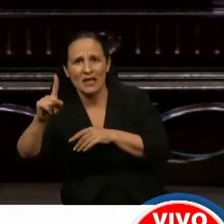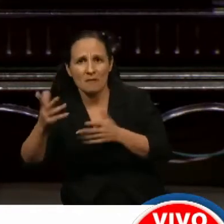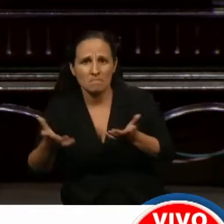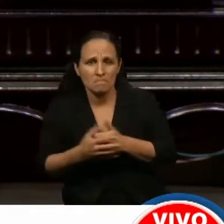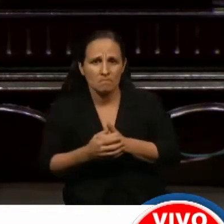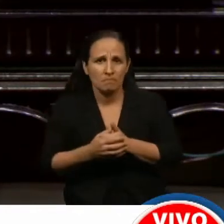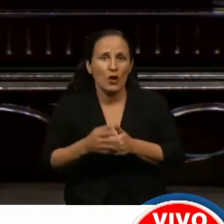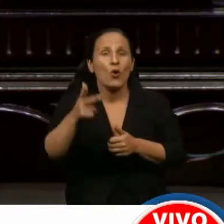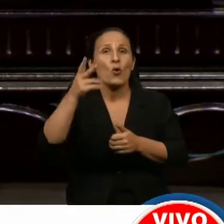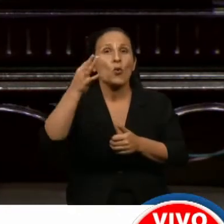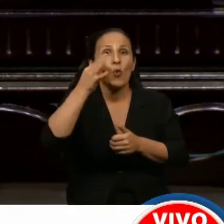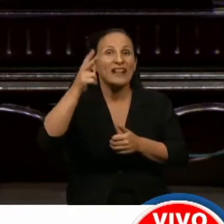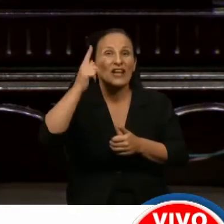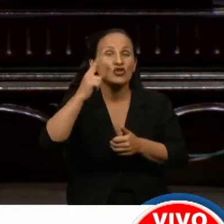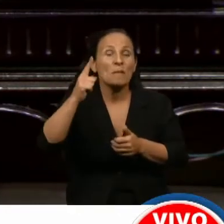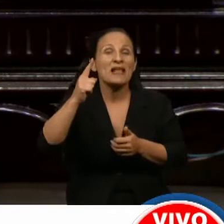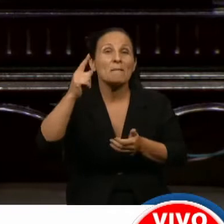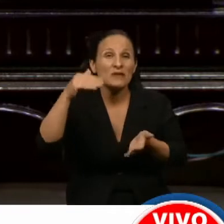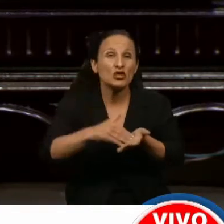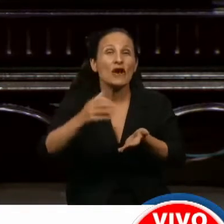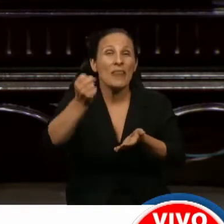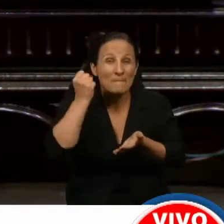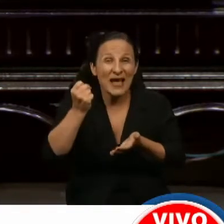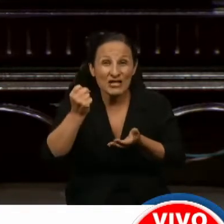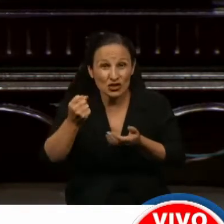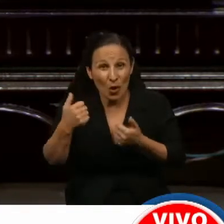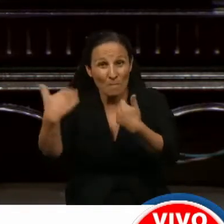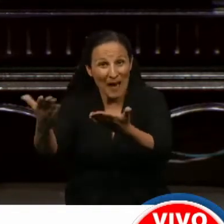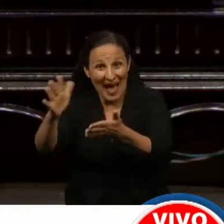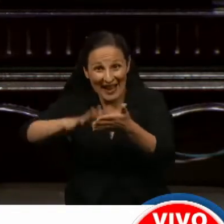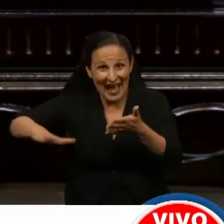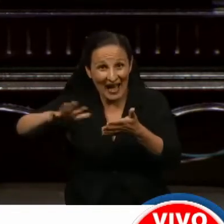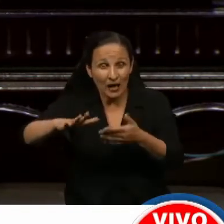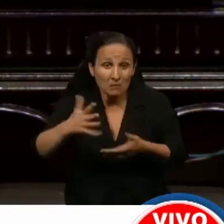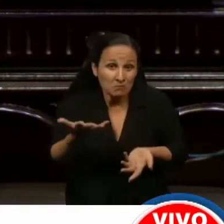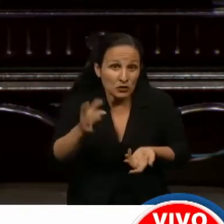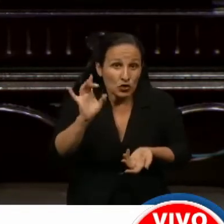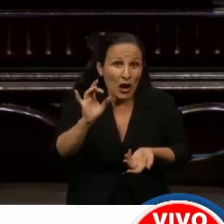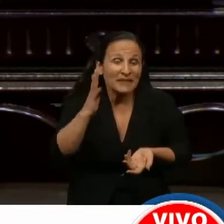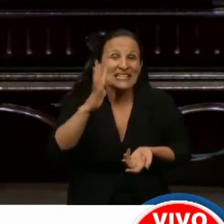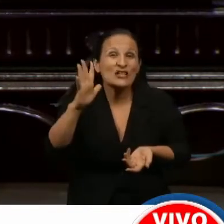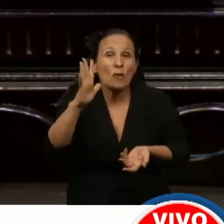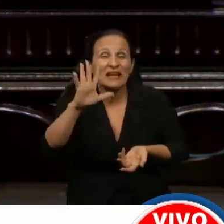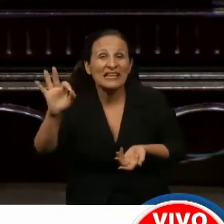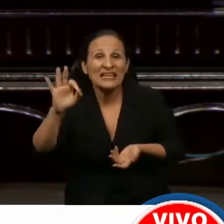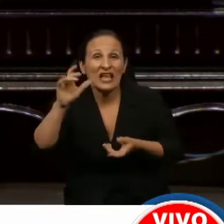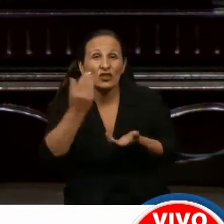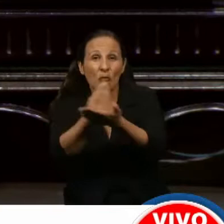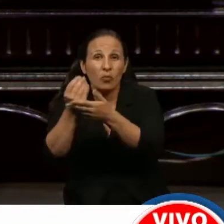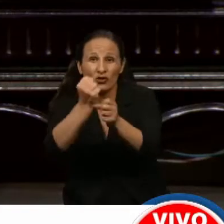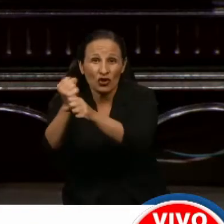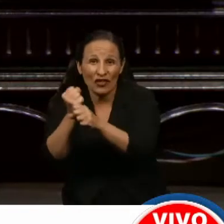48.000 millones de pesos que el Estado sea al sector significaron solamente 5.500 puestos de trabajo, y todos sabemos que no son de los